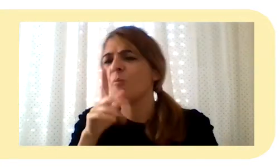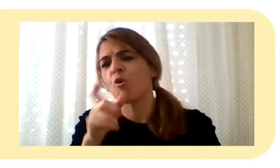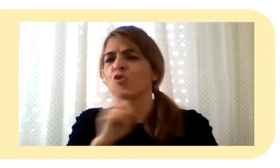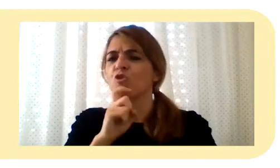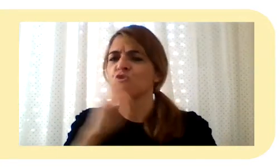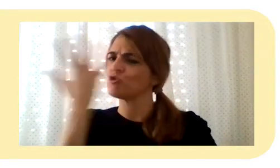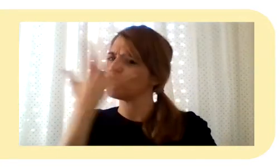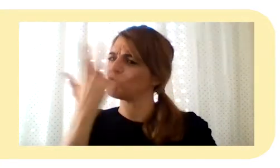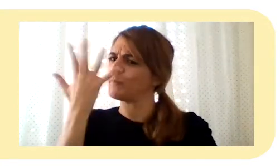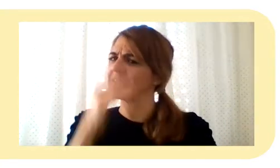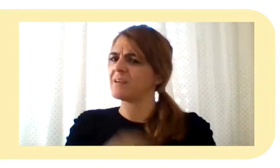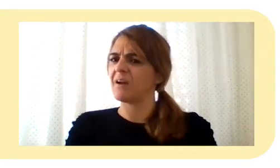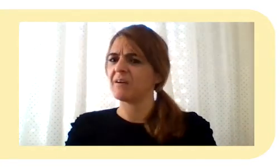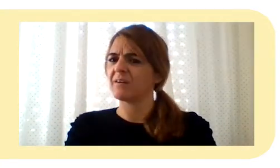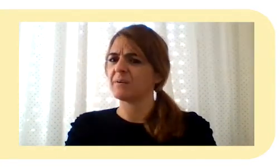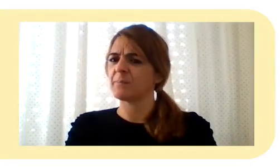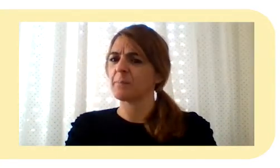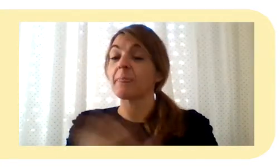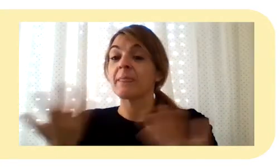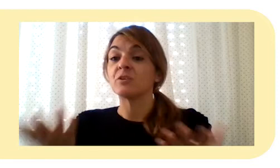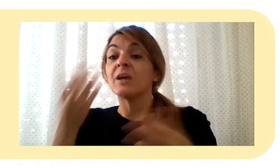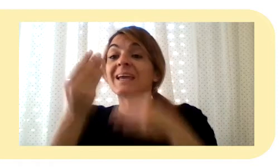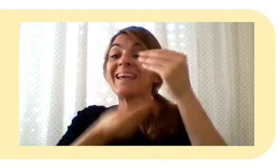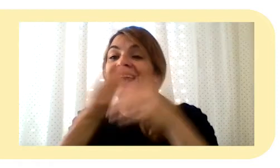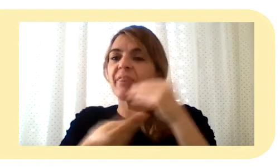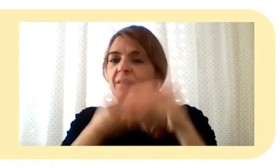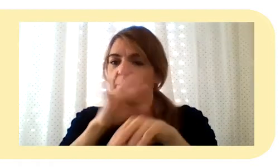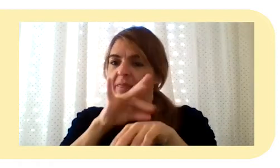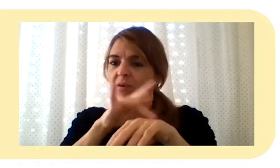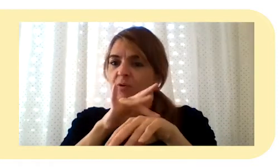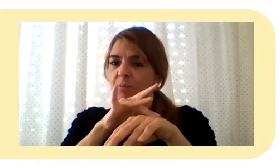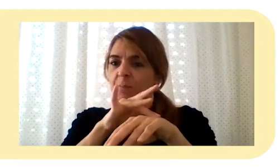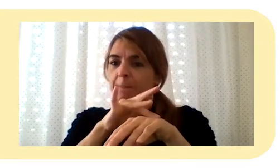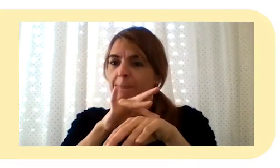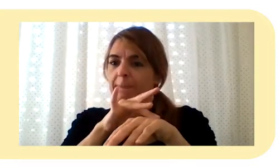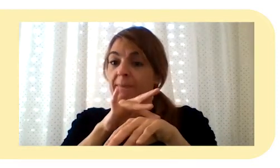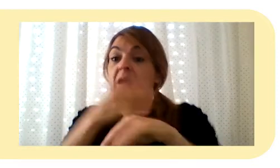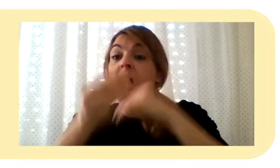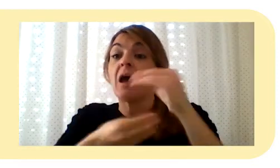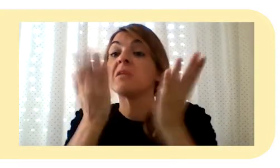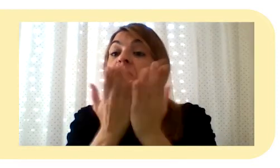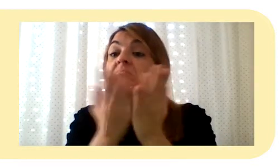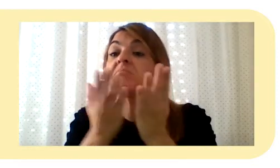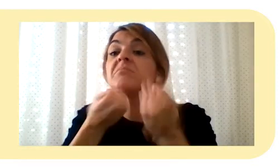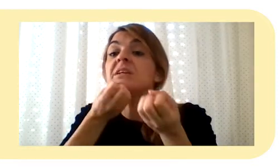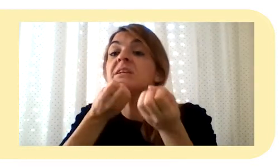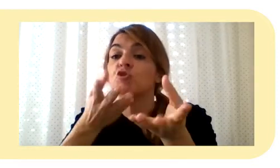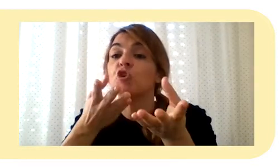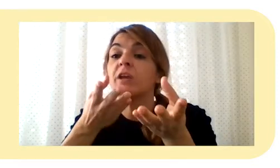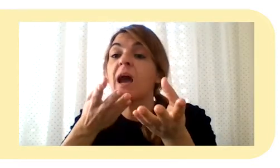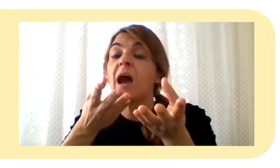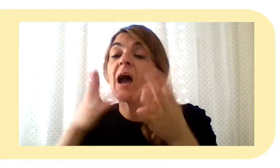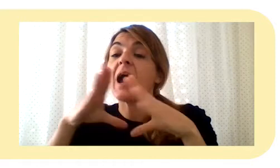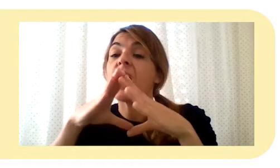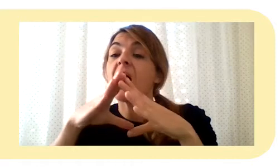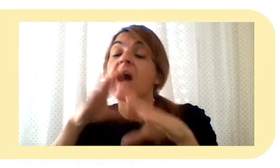¿vale? Y bueno, ¿qué hace el médico? ¿Cuál es el esfuerzo diagnóstico? Y la médica, pues hacer una historia clínica que le llamamos anamnesis, hacemos